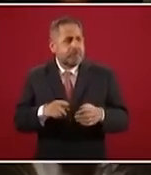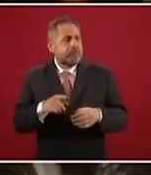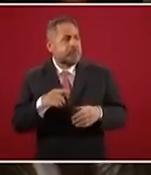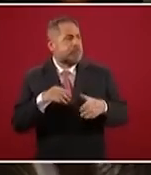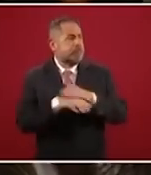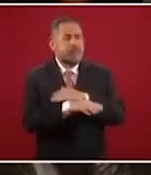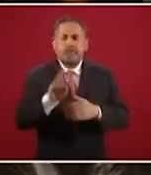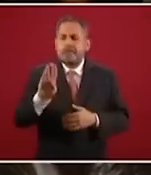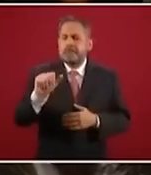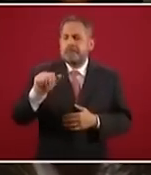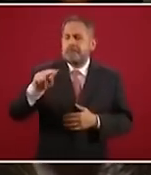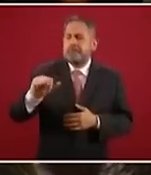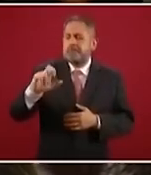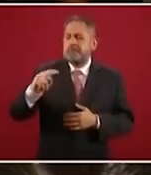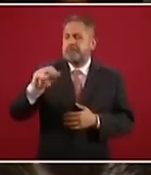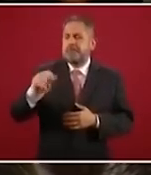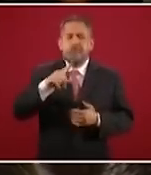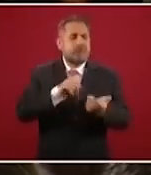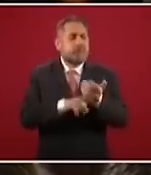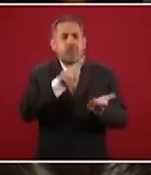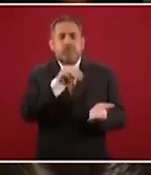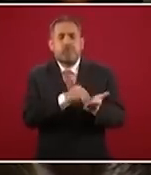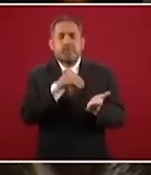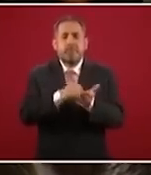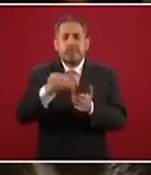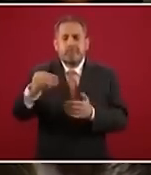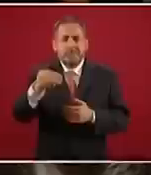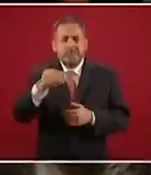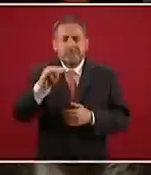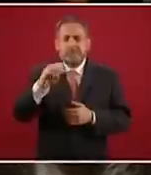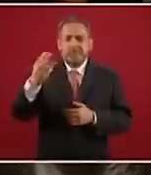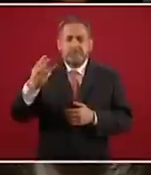Bacanuchi para 2,000 millones de metros cúbicos que va a